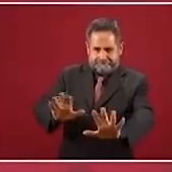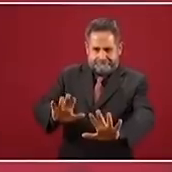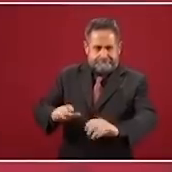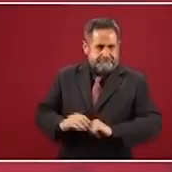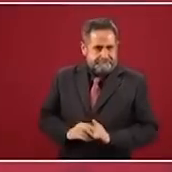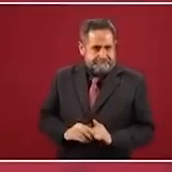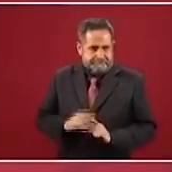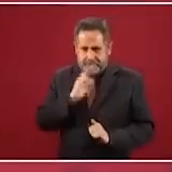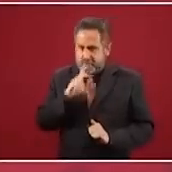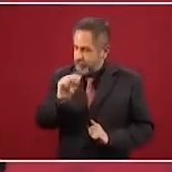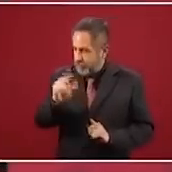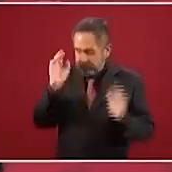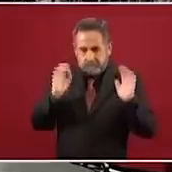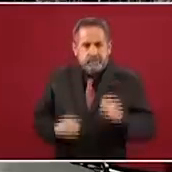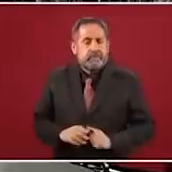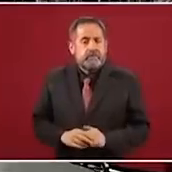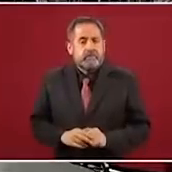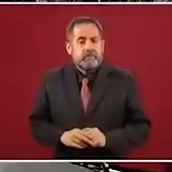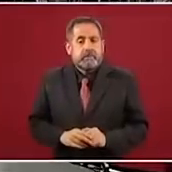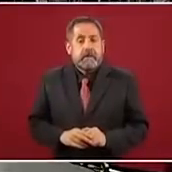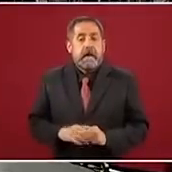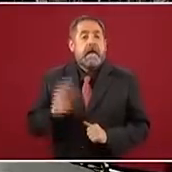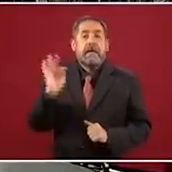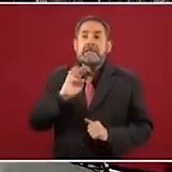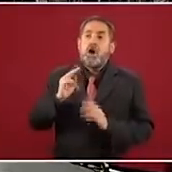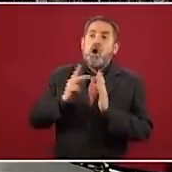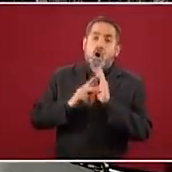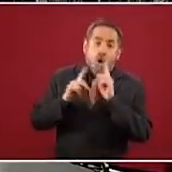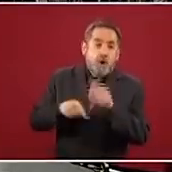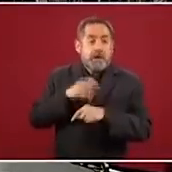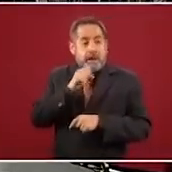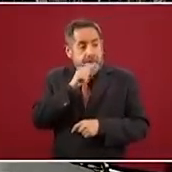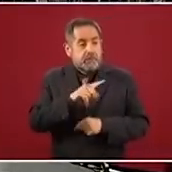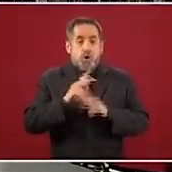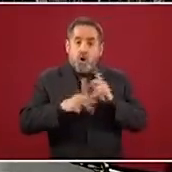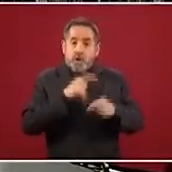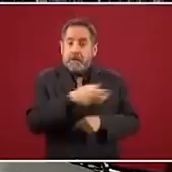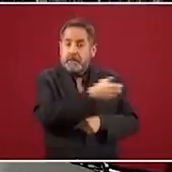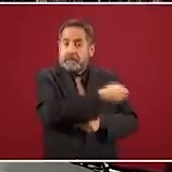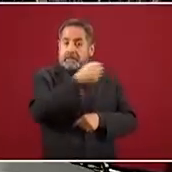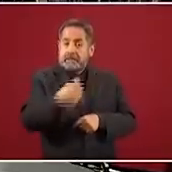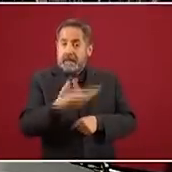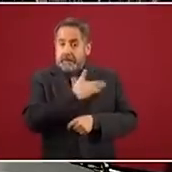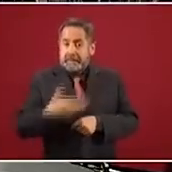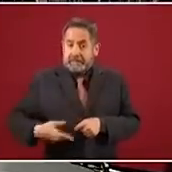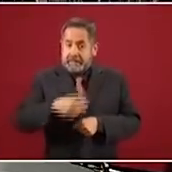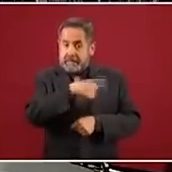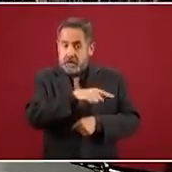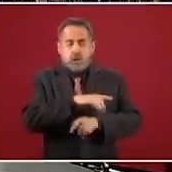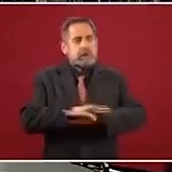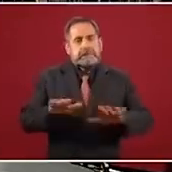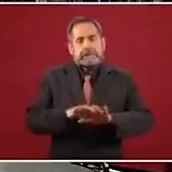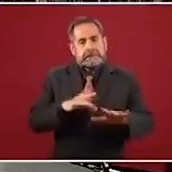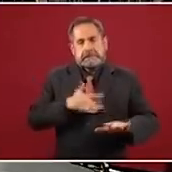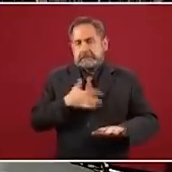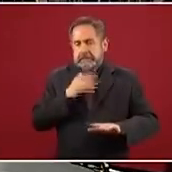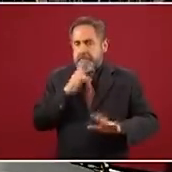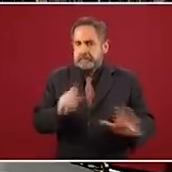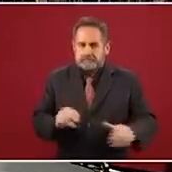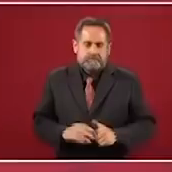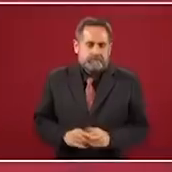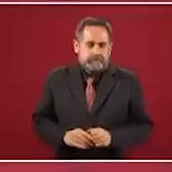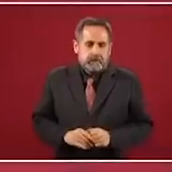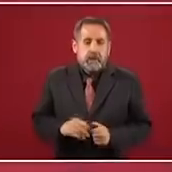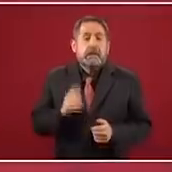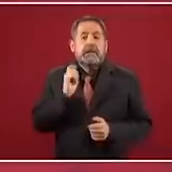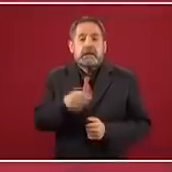toco madera de nuevo, en el caso que regresaran, ¿sí? Porque sería